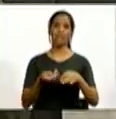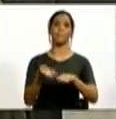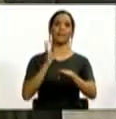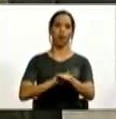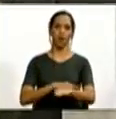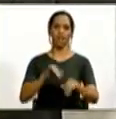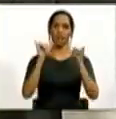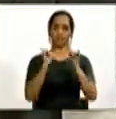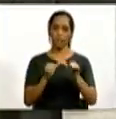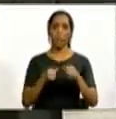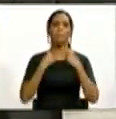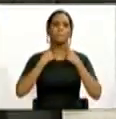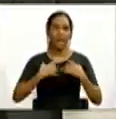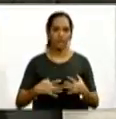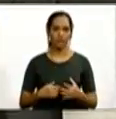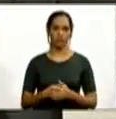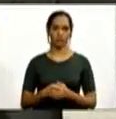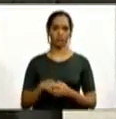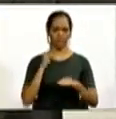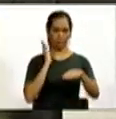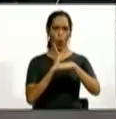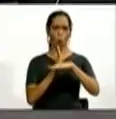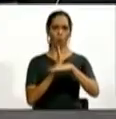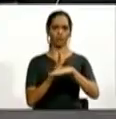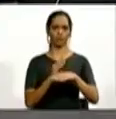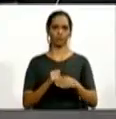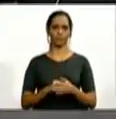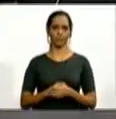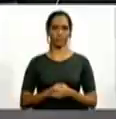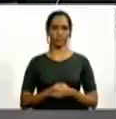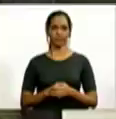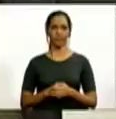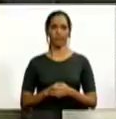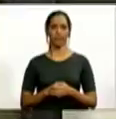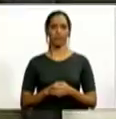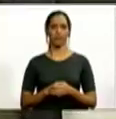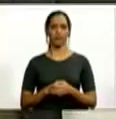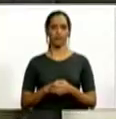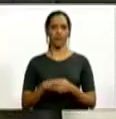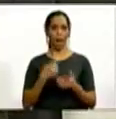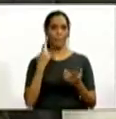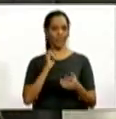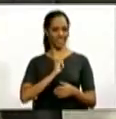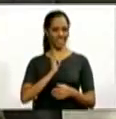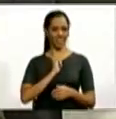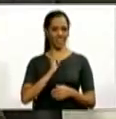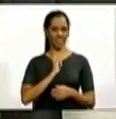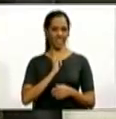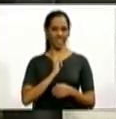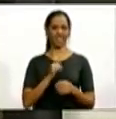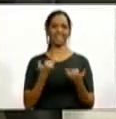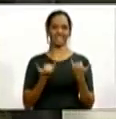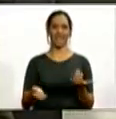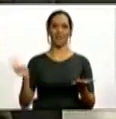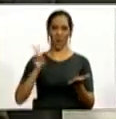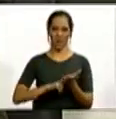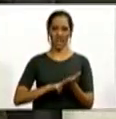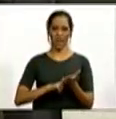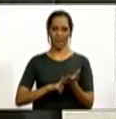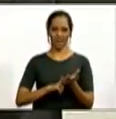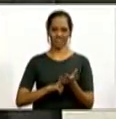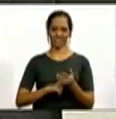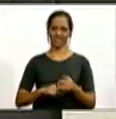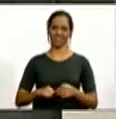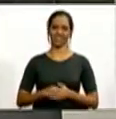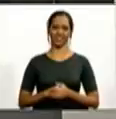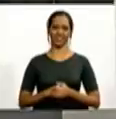el mismo fracaso. ¿Mandamos un corte? Vamos a un corte. Vamos a identificar la emisora. Como y ya regresamos. Y ya. Sí, regresa.